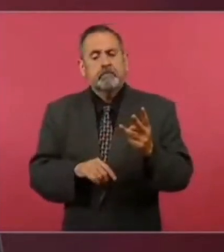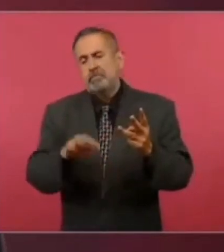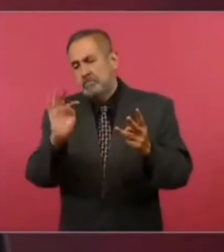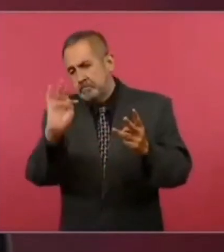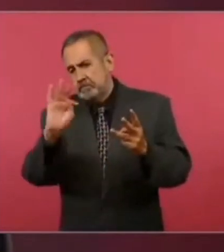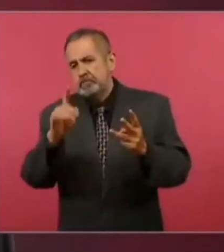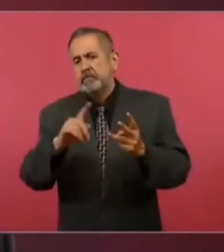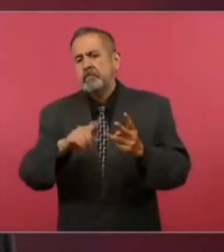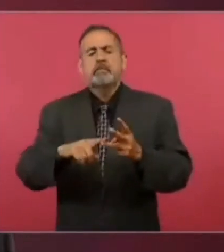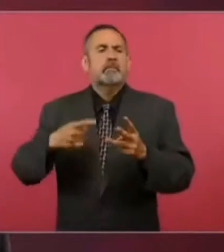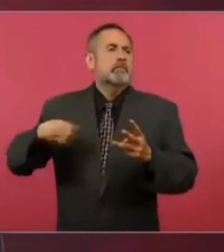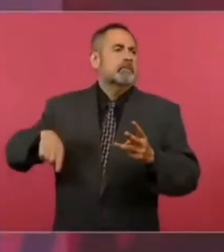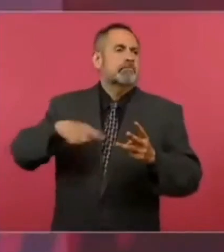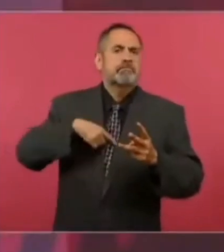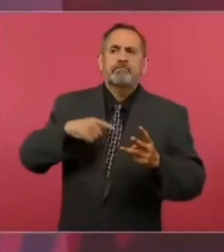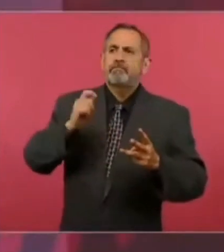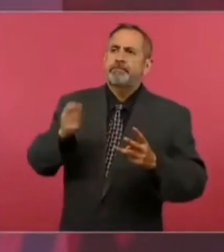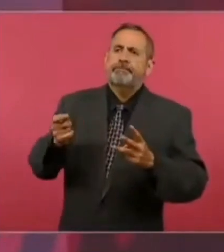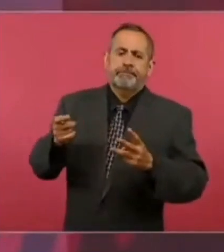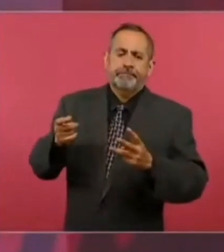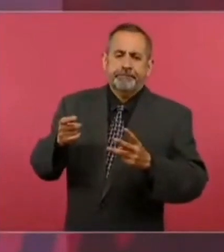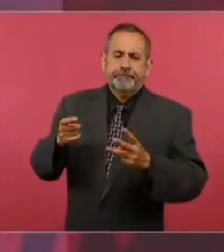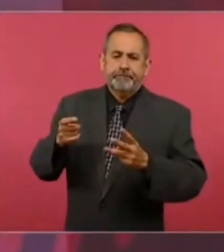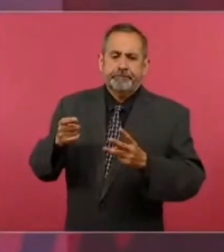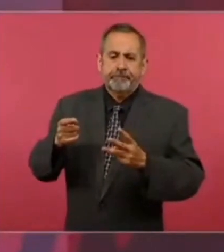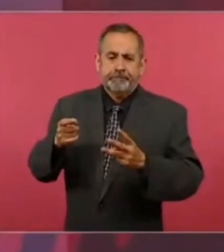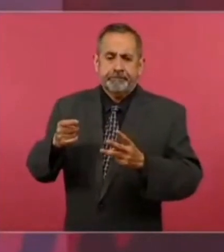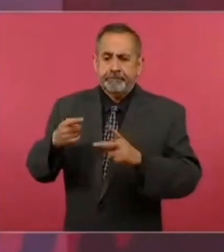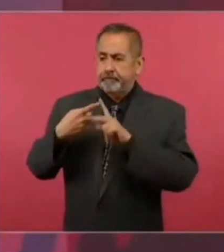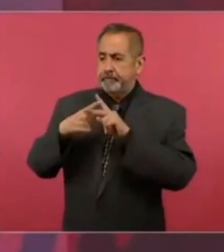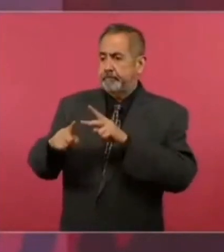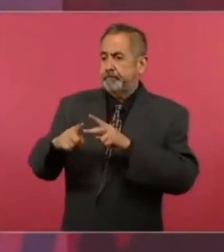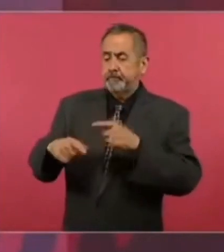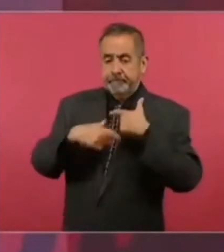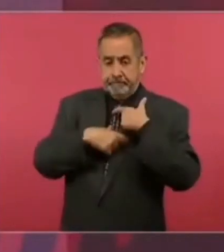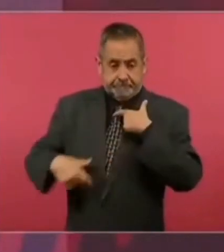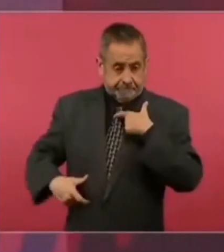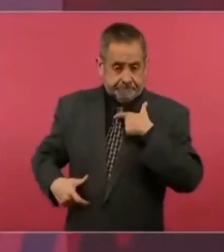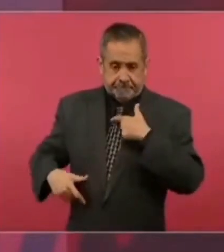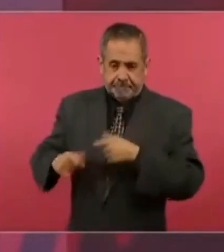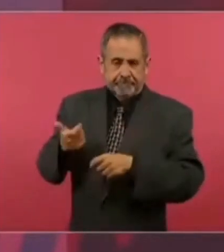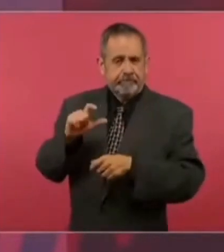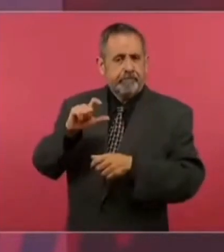hemos ahorrado desde que estamos en el gobierno